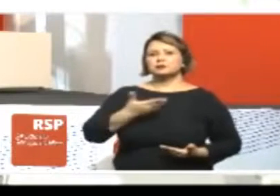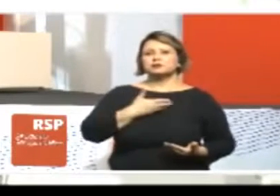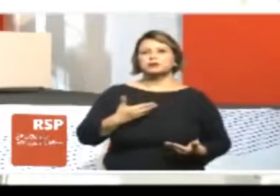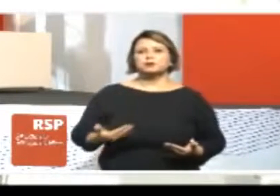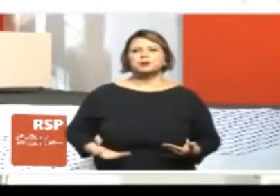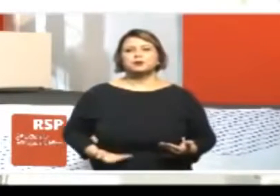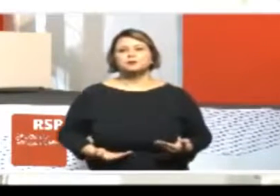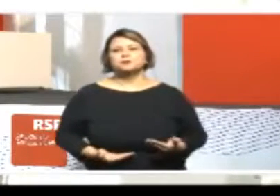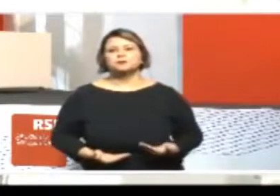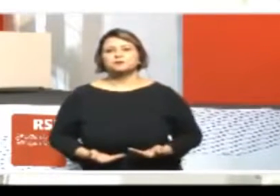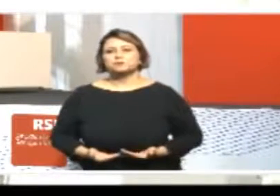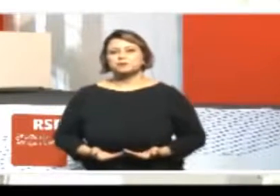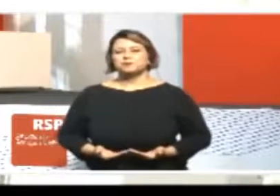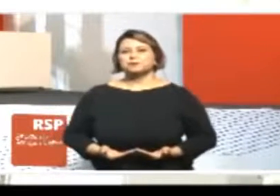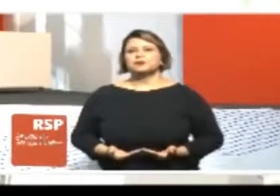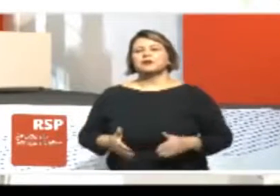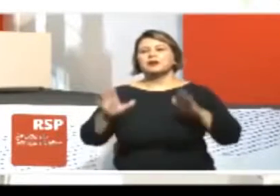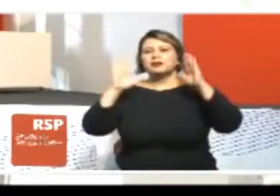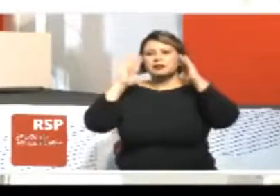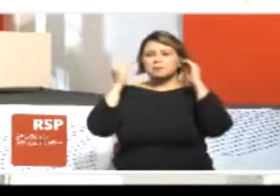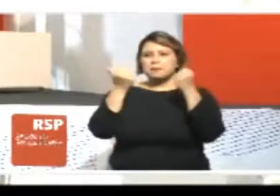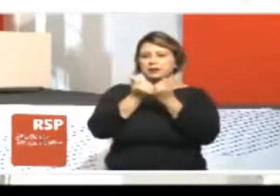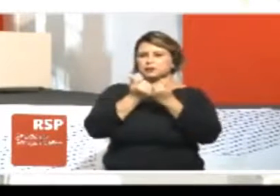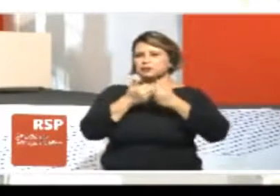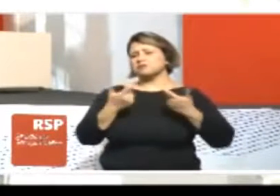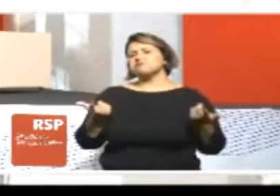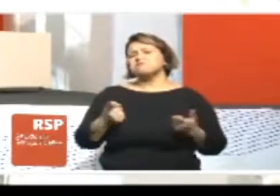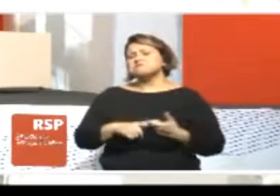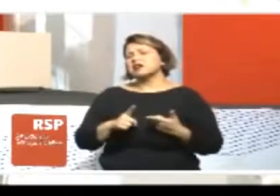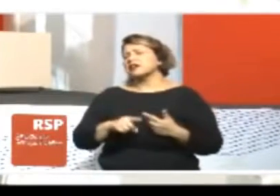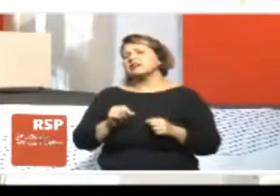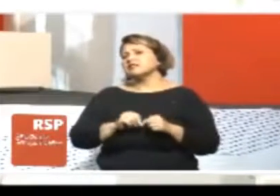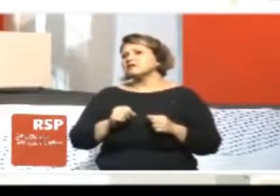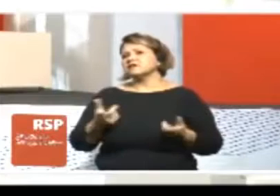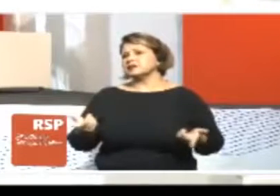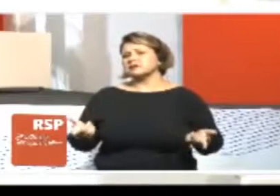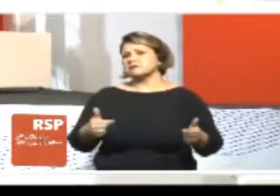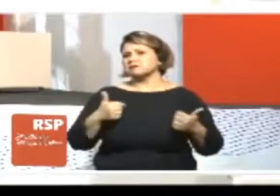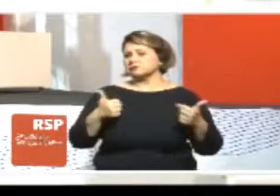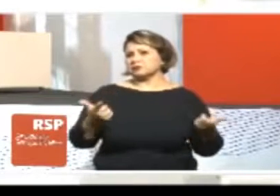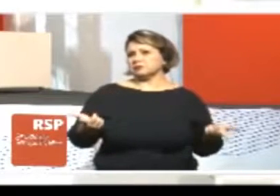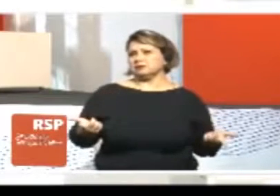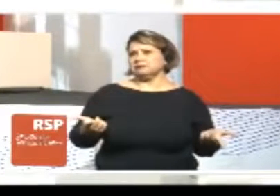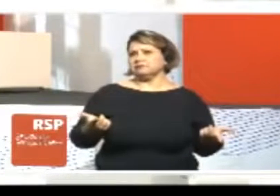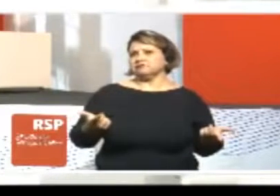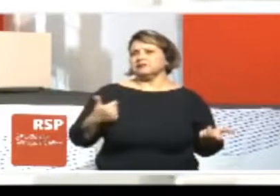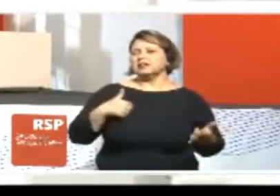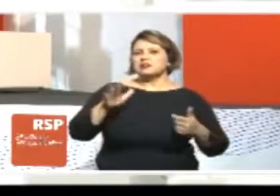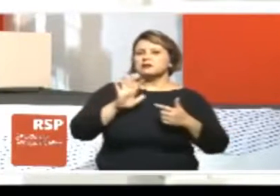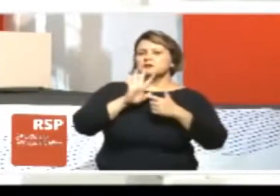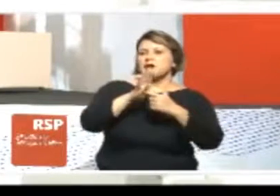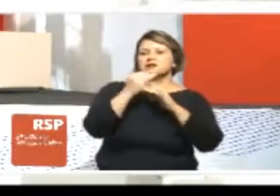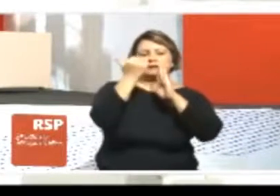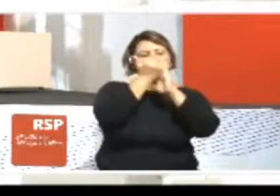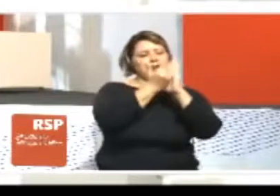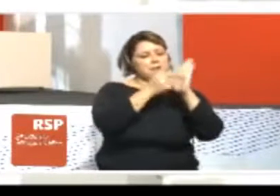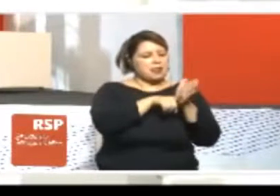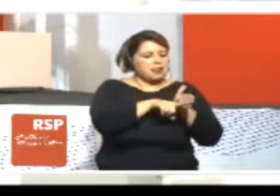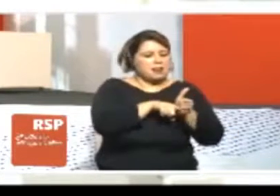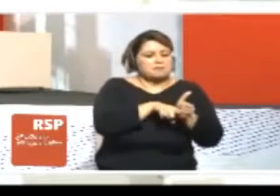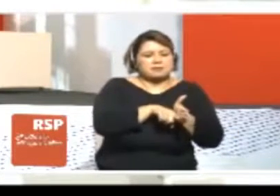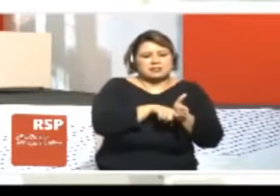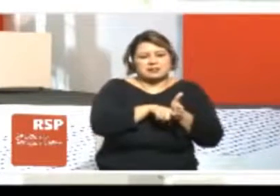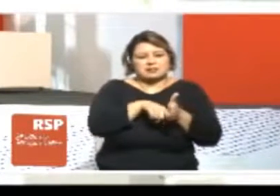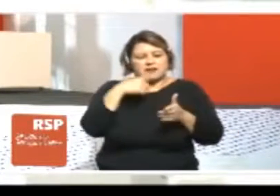dijo, ¿por qué no hacemos un trabajo juntos? Yo le doy los datos y usted analiza eso. Entonces me puse a pensar, implementación